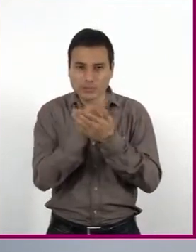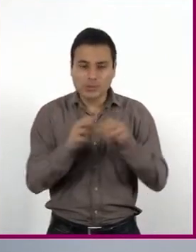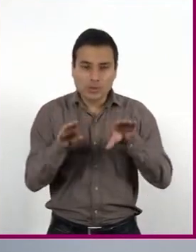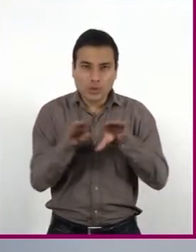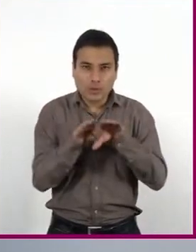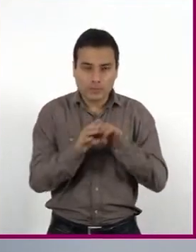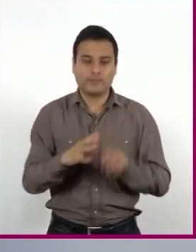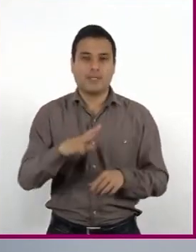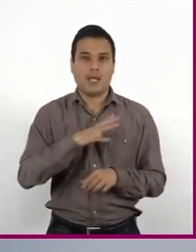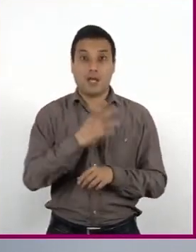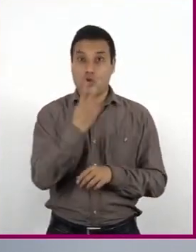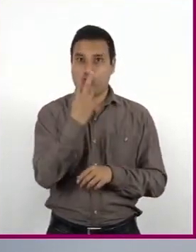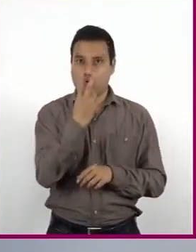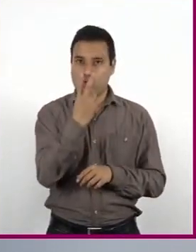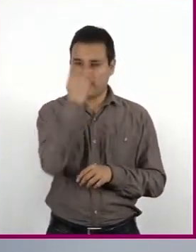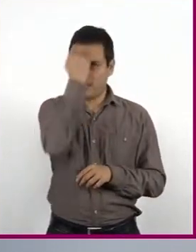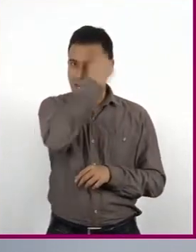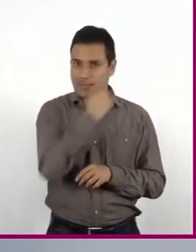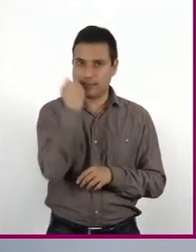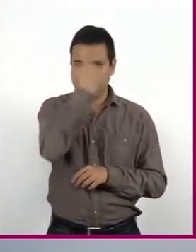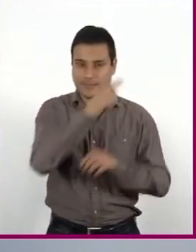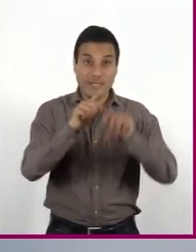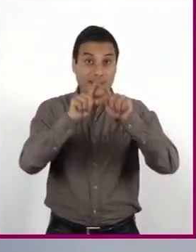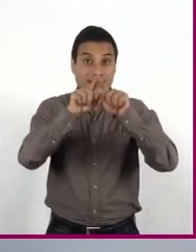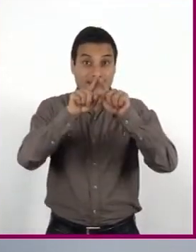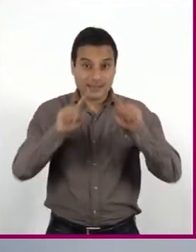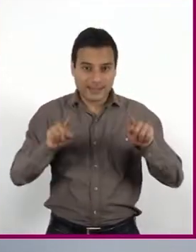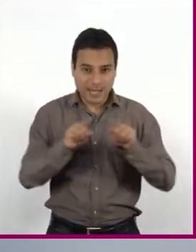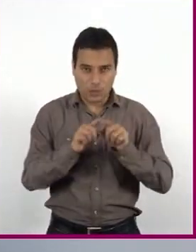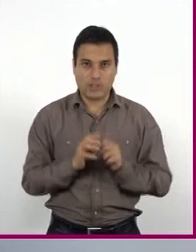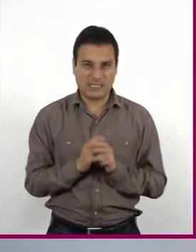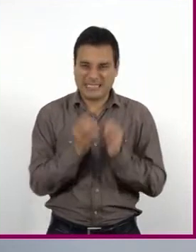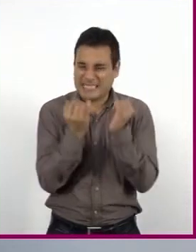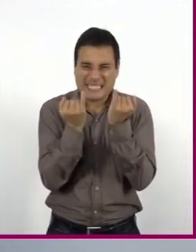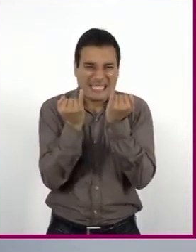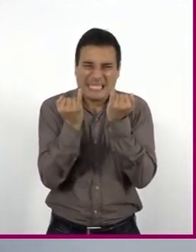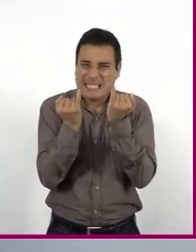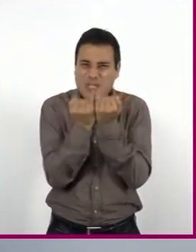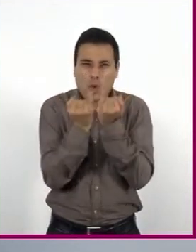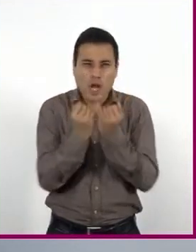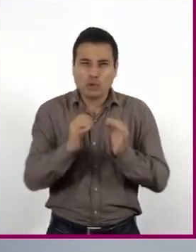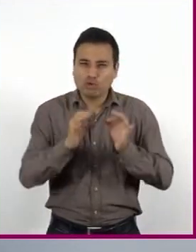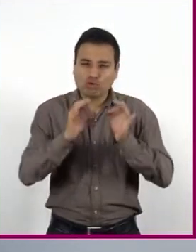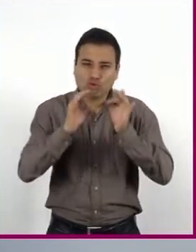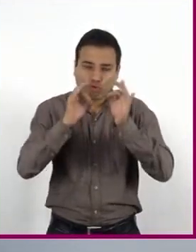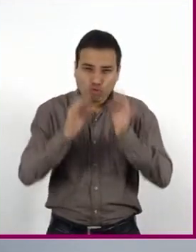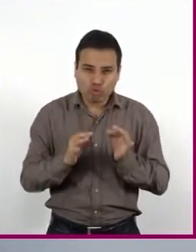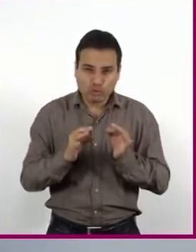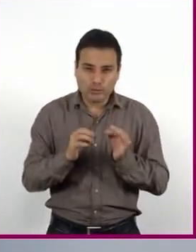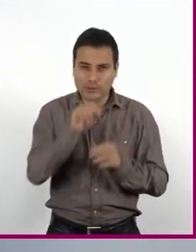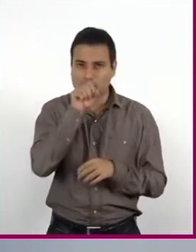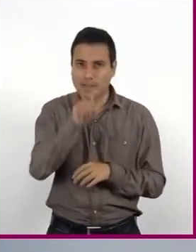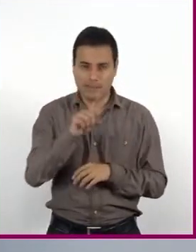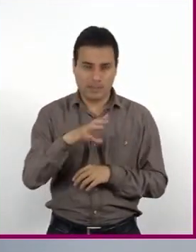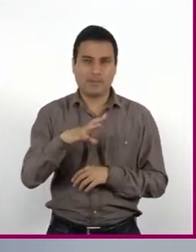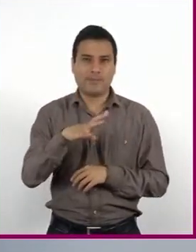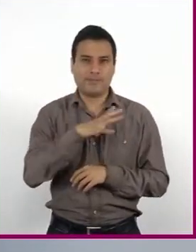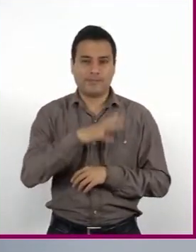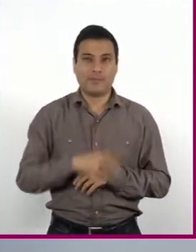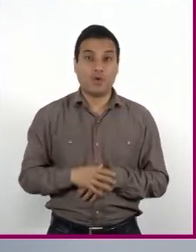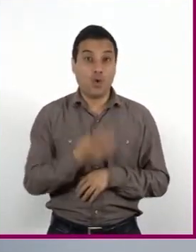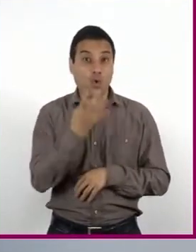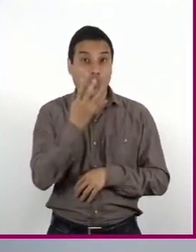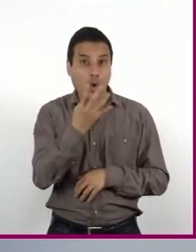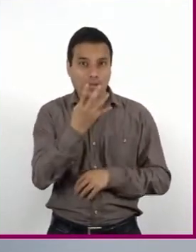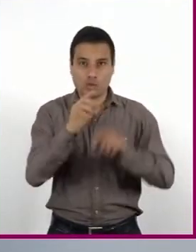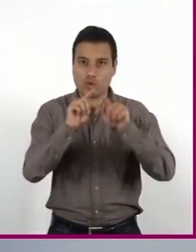forma triangular. Ambas caras son congruentes o iguales. Además, tiene tres caras de forma rectangular